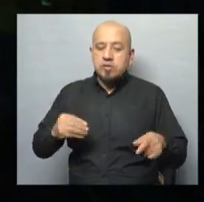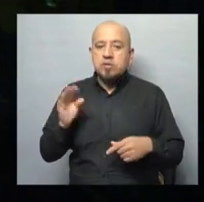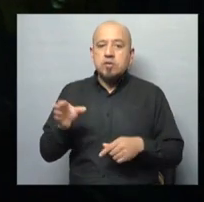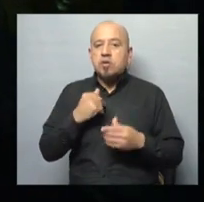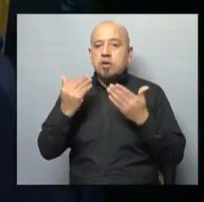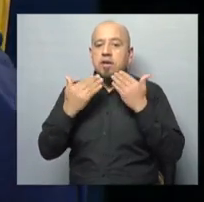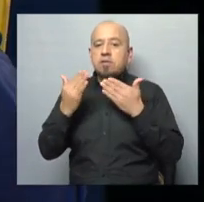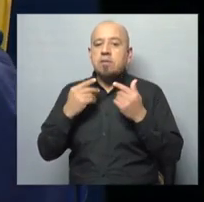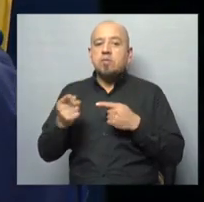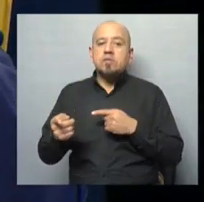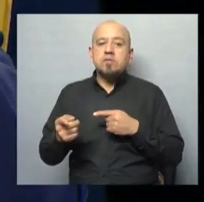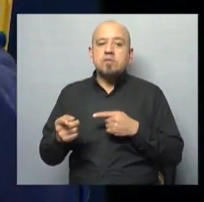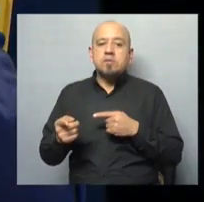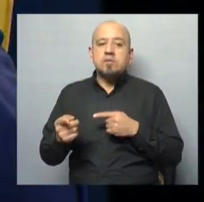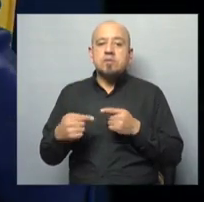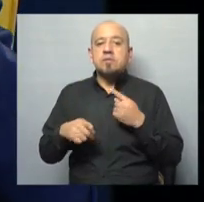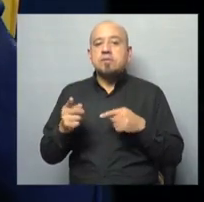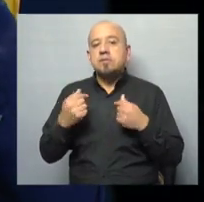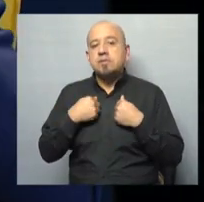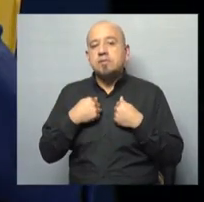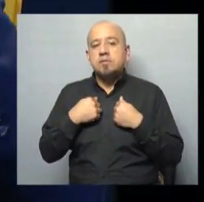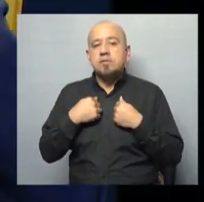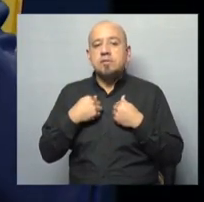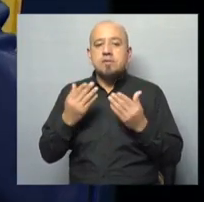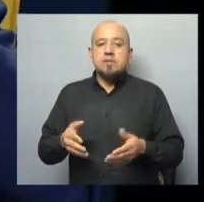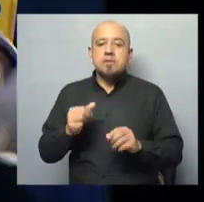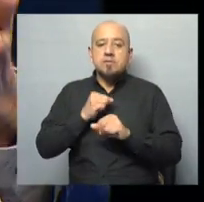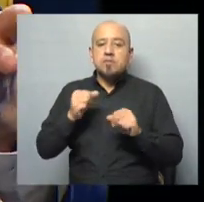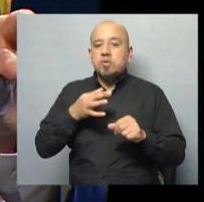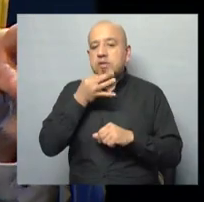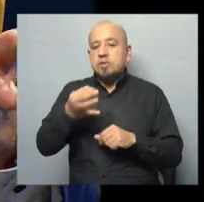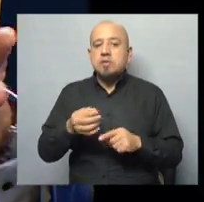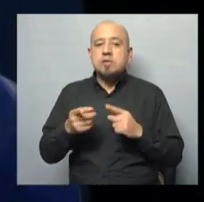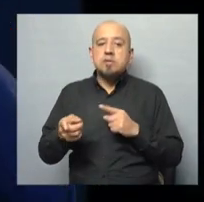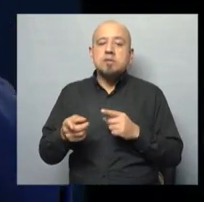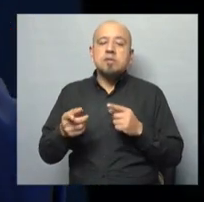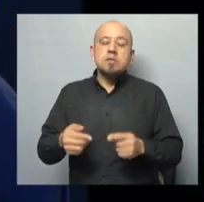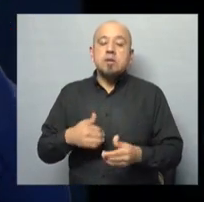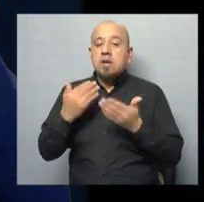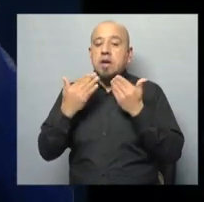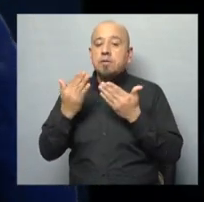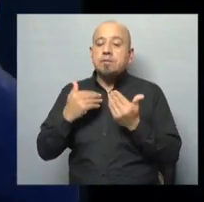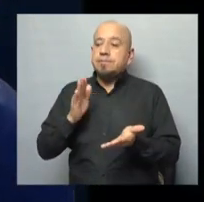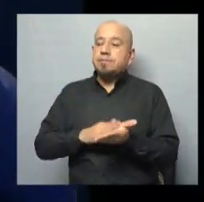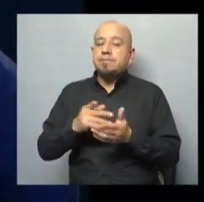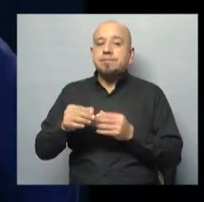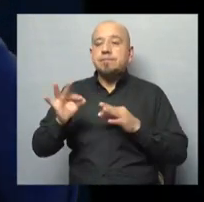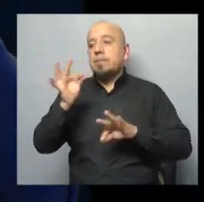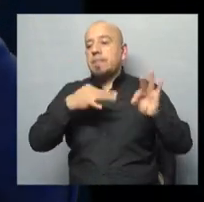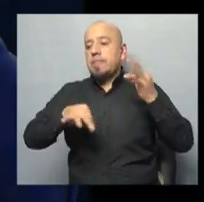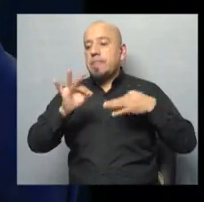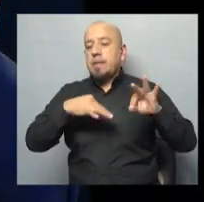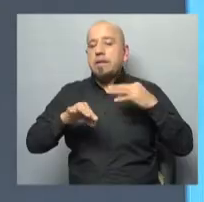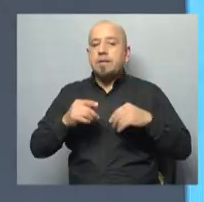afuera yo me mucho no no puedo decir nada pero me estábamos hablando de bueno de teatro de